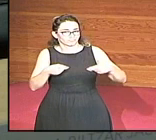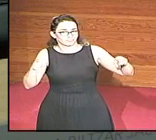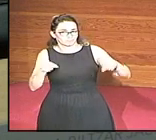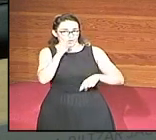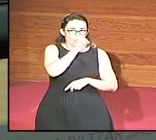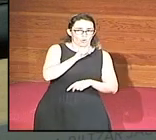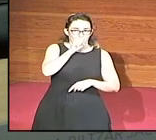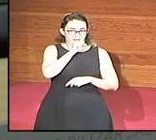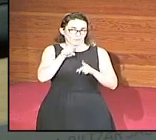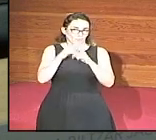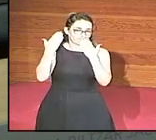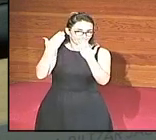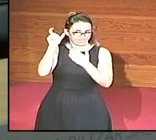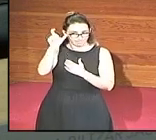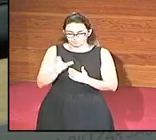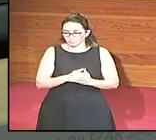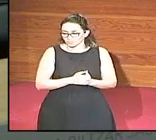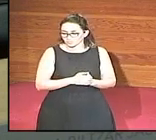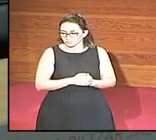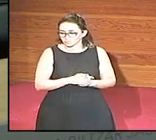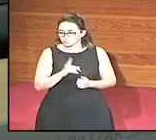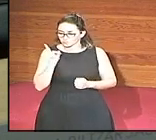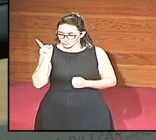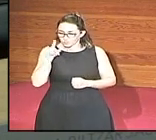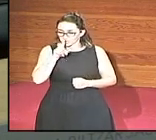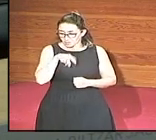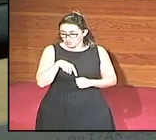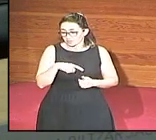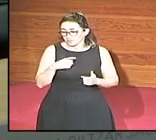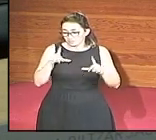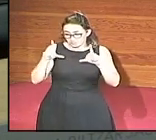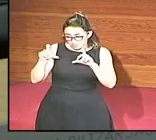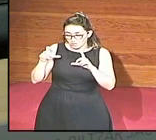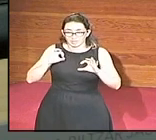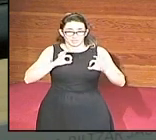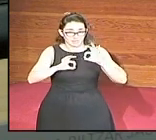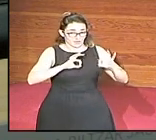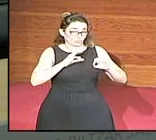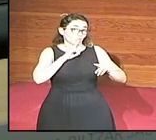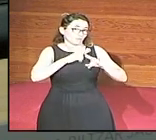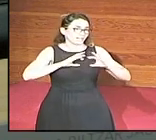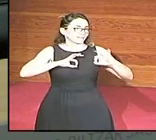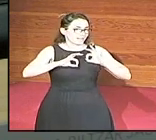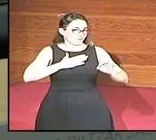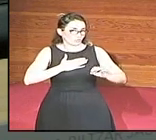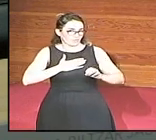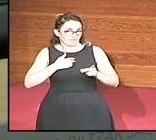su memoria. Esto también hice un trabajo muy, que se llamaba Teatro de Guerra, porque me parecía también, o sea,